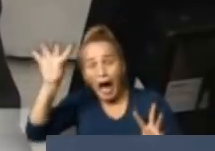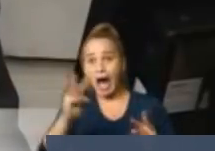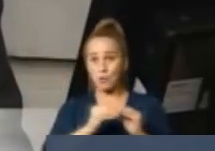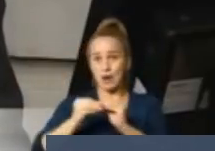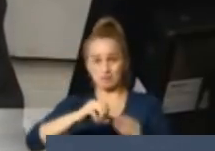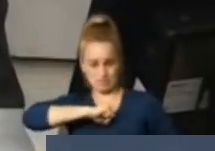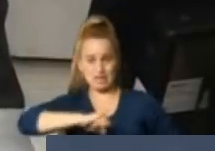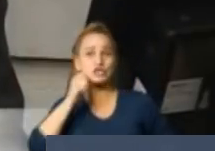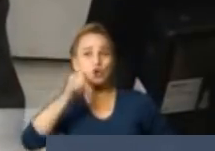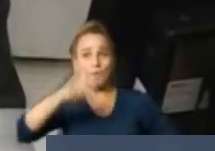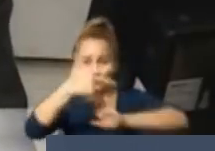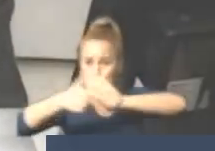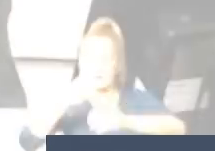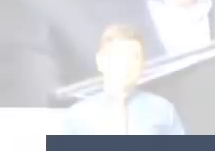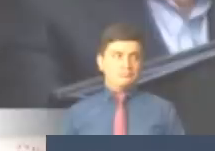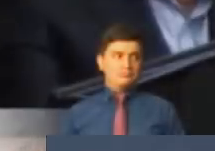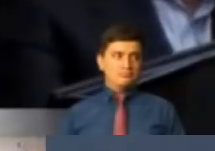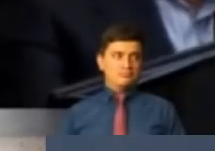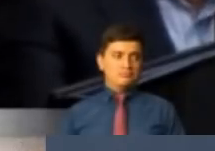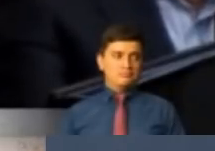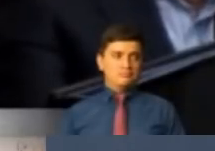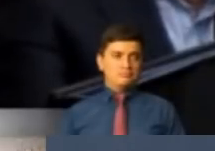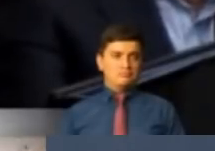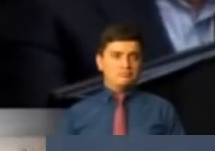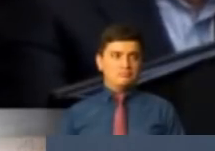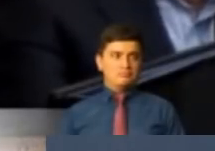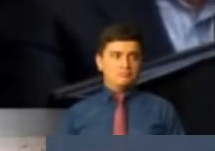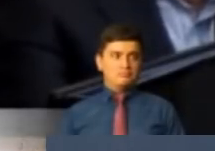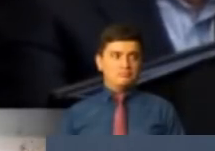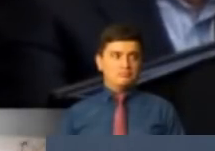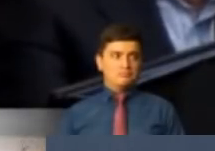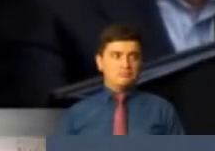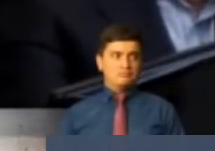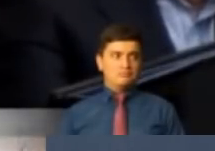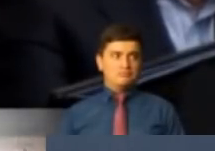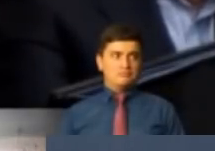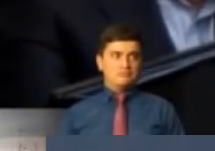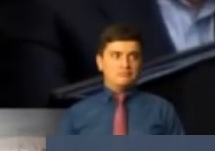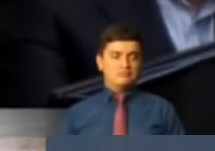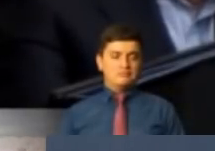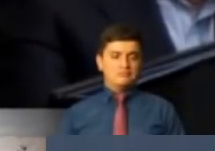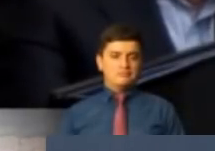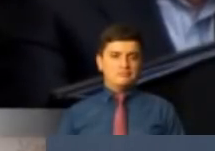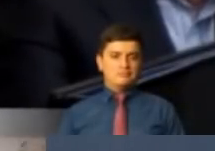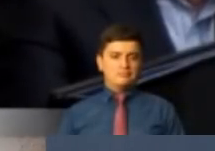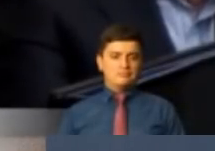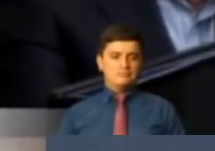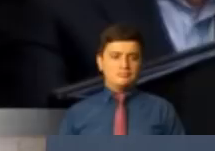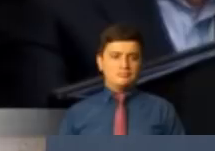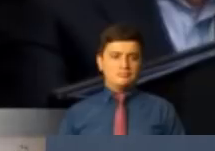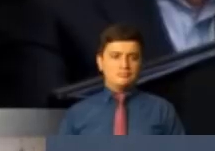derechos humanos y contra la Constitución del 91. Bueno, lo primero es decir que aquí la oposición no necesita